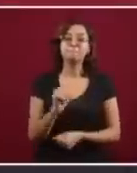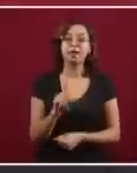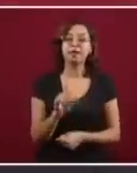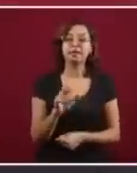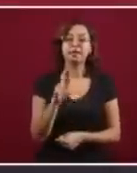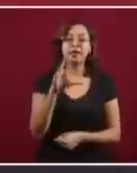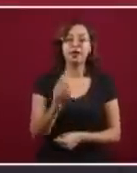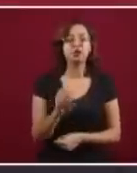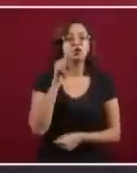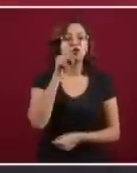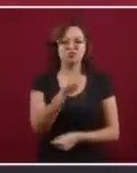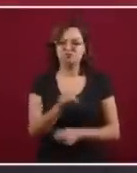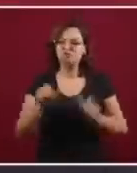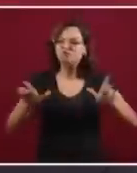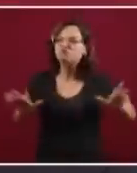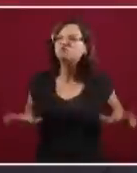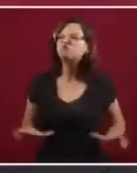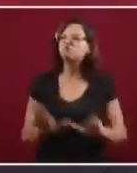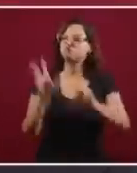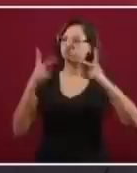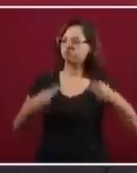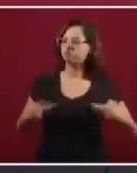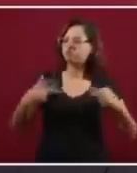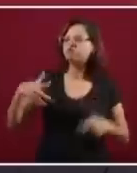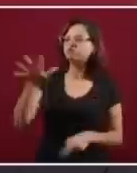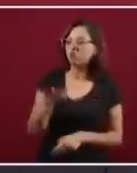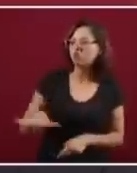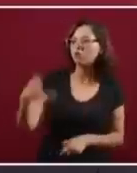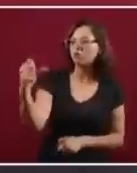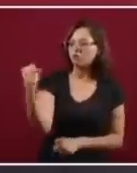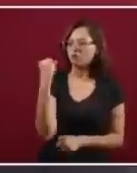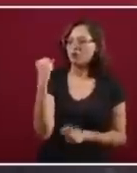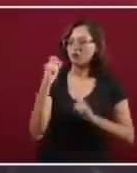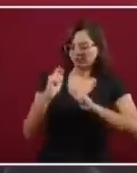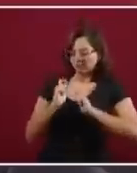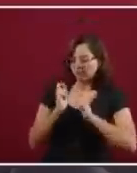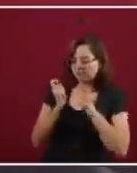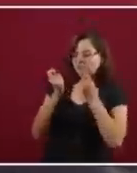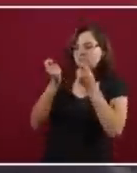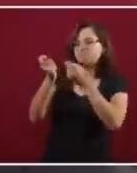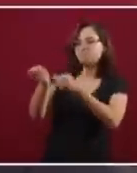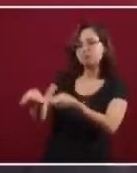apóstol de la democracia y